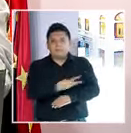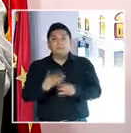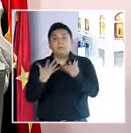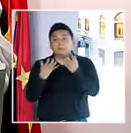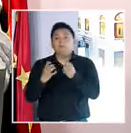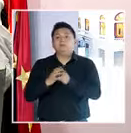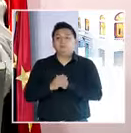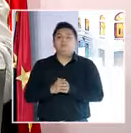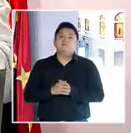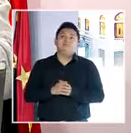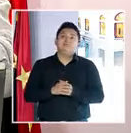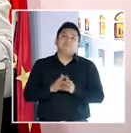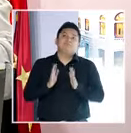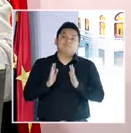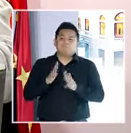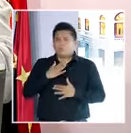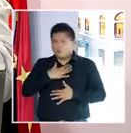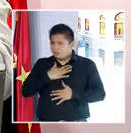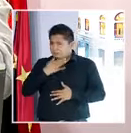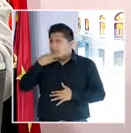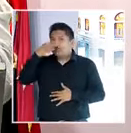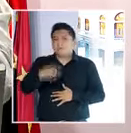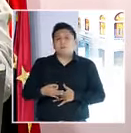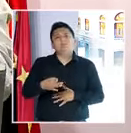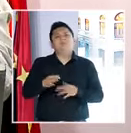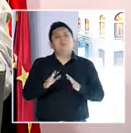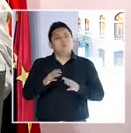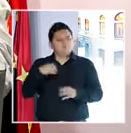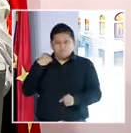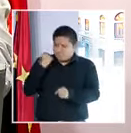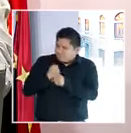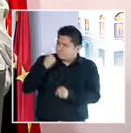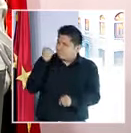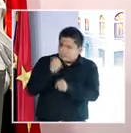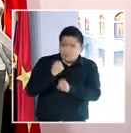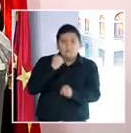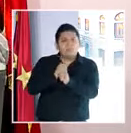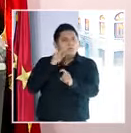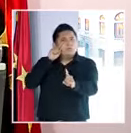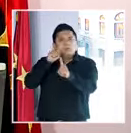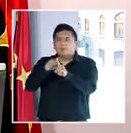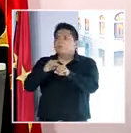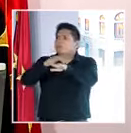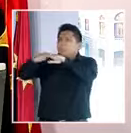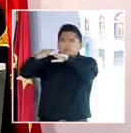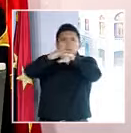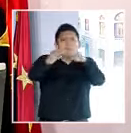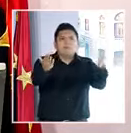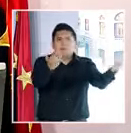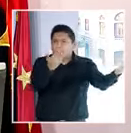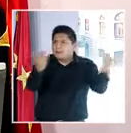A fe que estamos haciendo todo lo que está a nuestro alcance, convocando a las